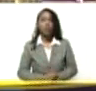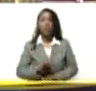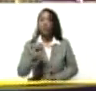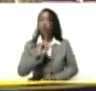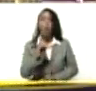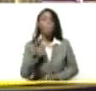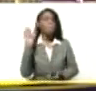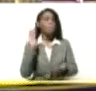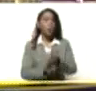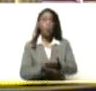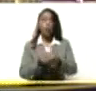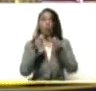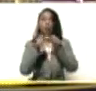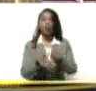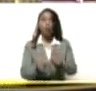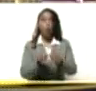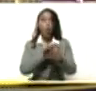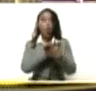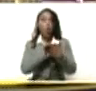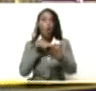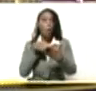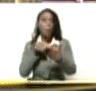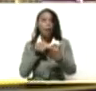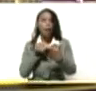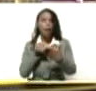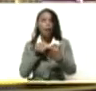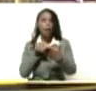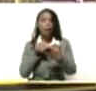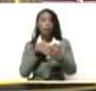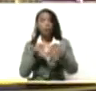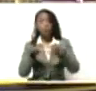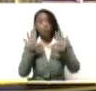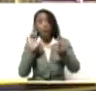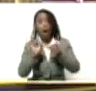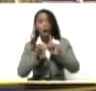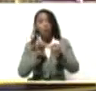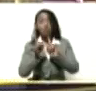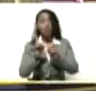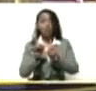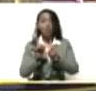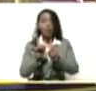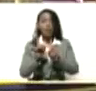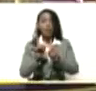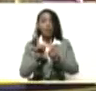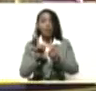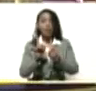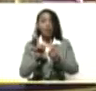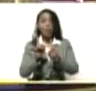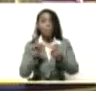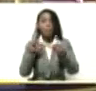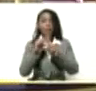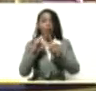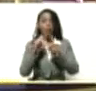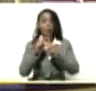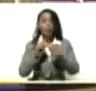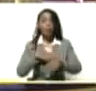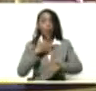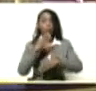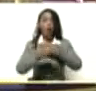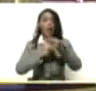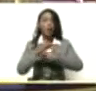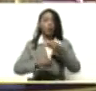No podemos quedarnos, inclusive, en algunas definiciones que pudieron haberse